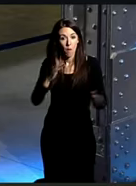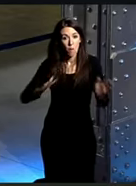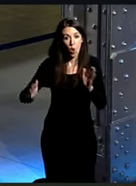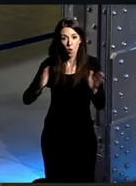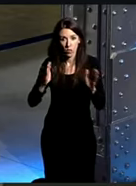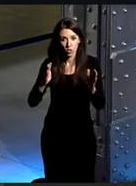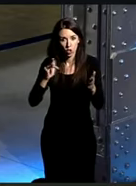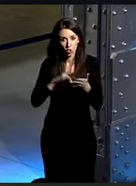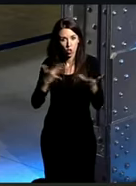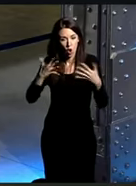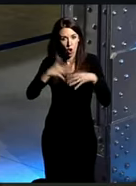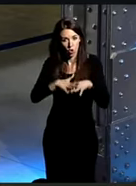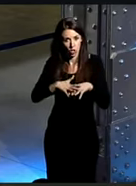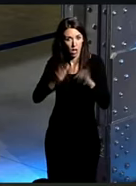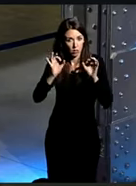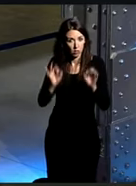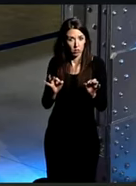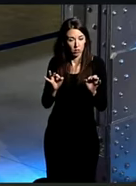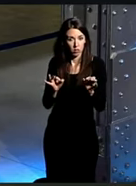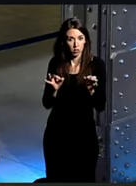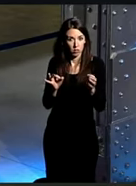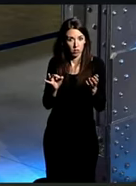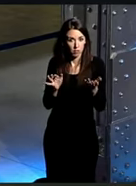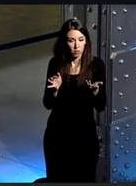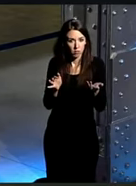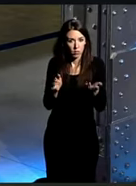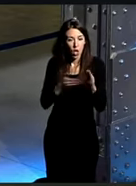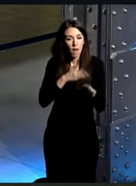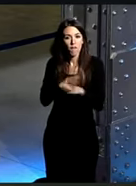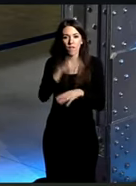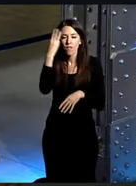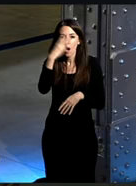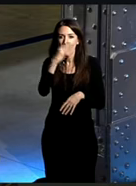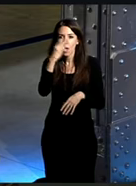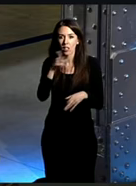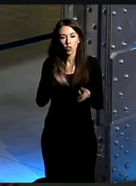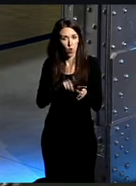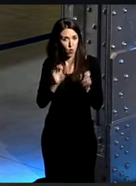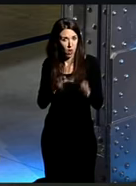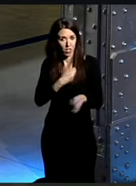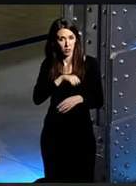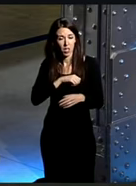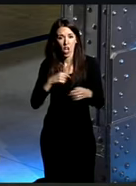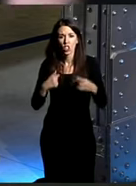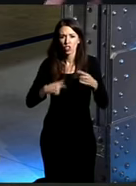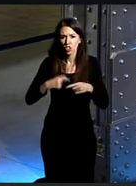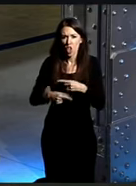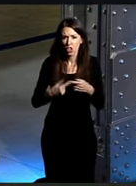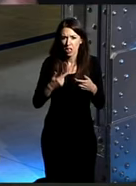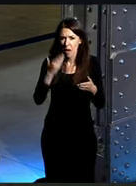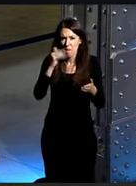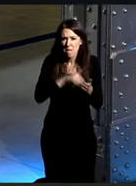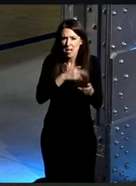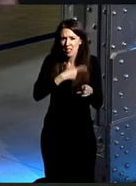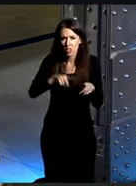una convulsión, de una reverberación. Y uno va a México, y como pasa acá en España, ¿no? Todos los días pasan miles de cosas,